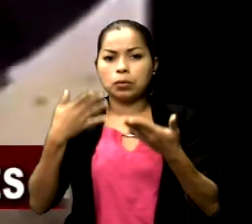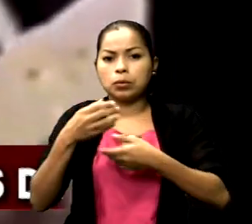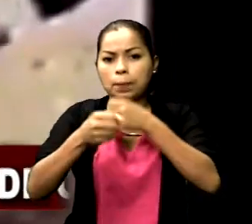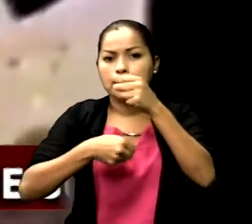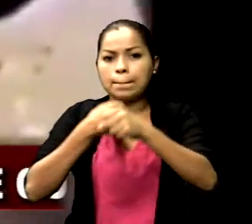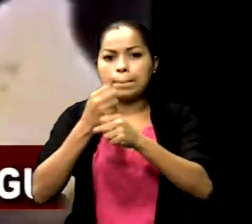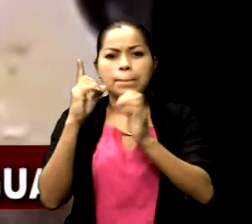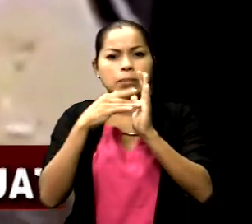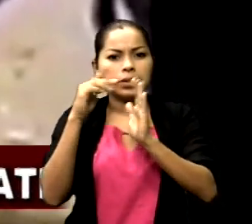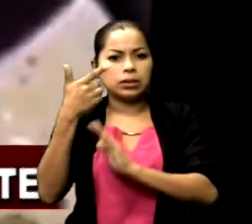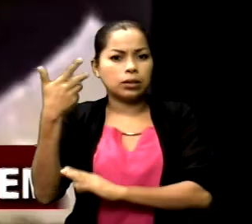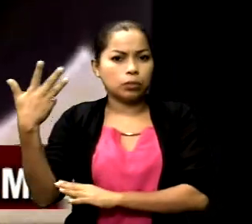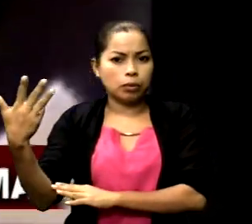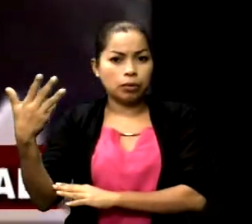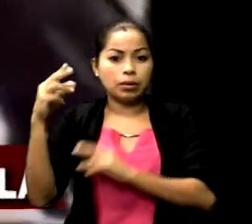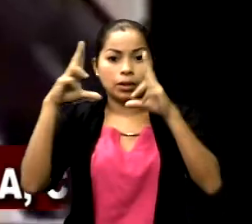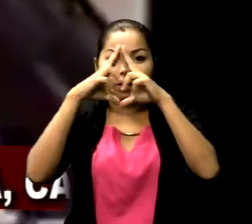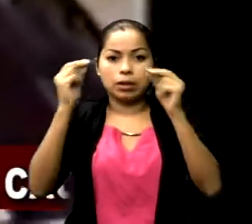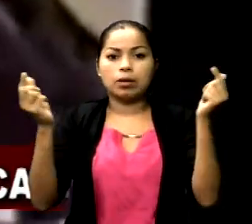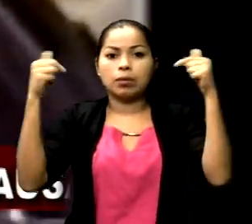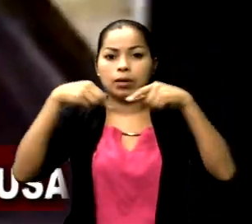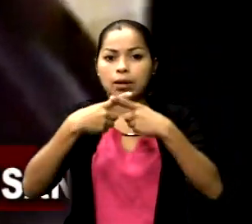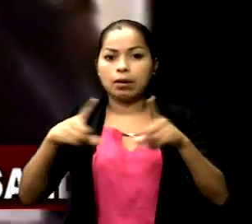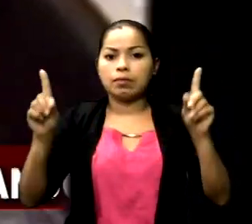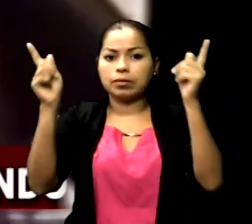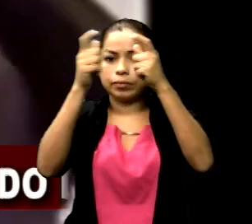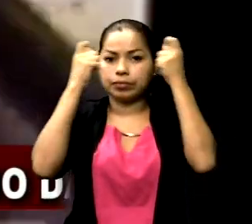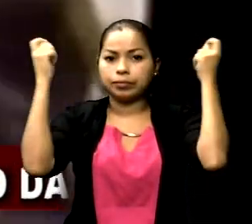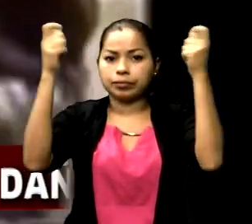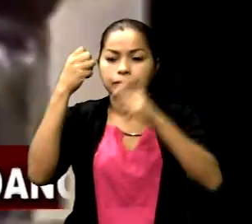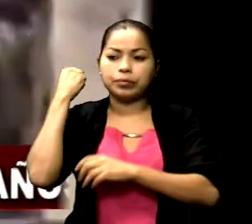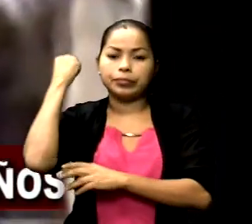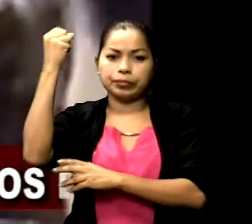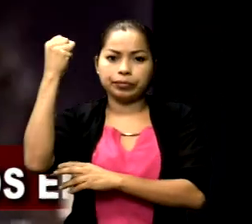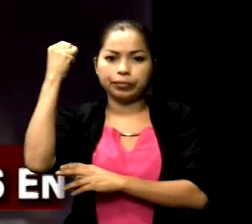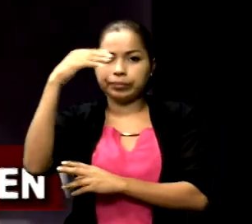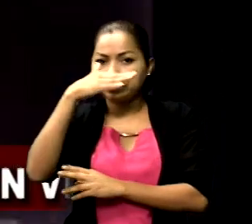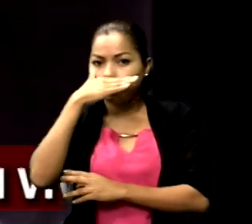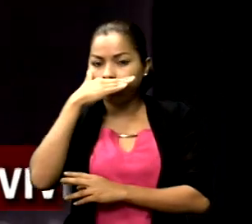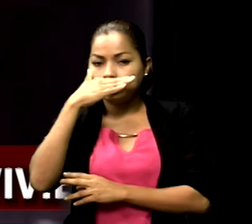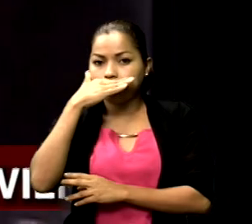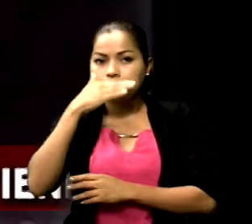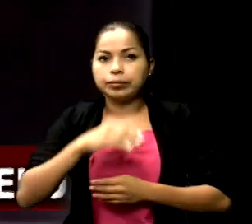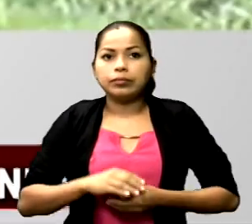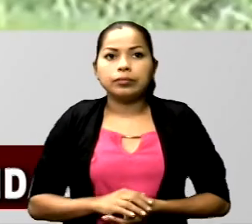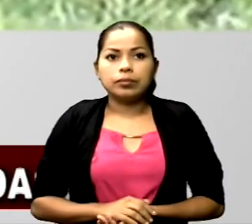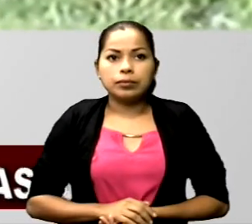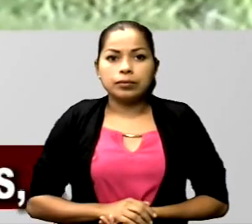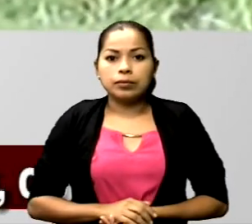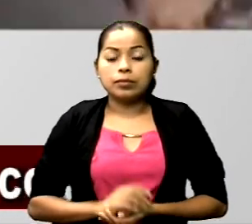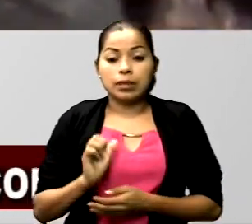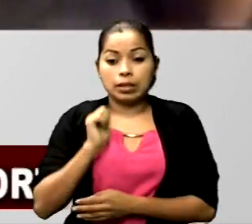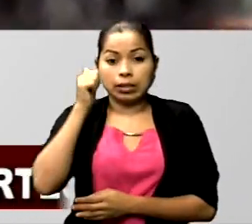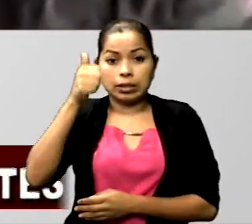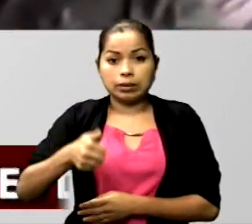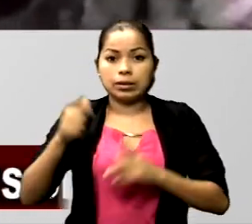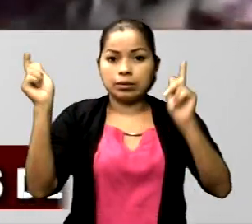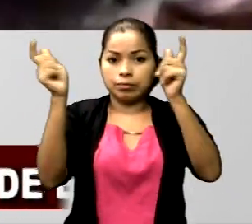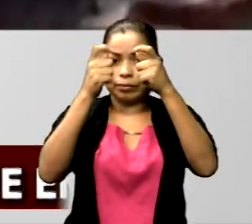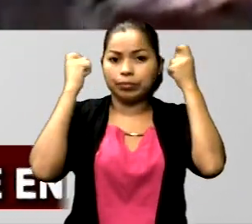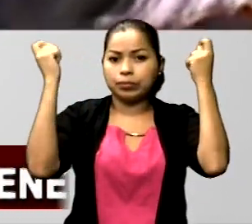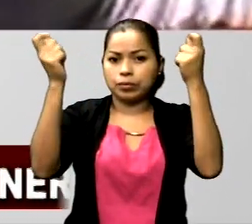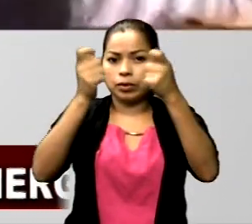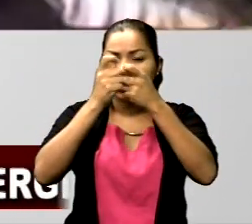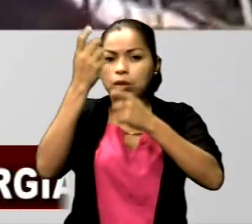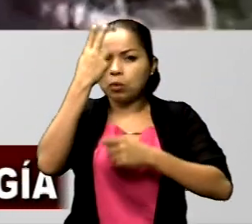junio de 1979 para que Nicaragua celebrara el triunfo de la Revolución Popular Sandinista. Mañana se conmemoran